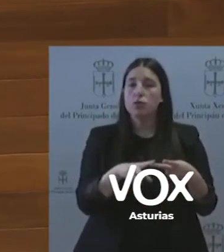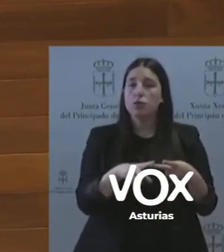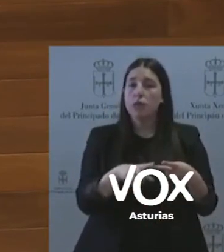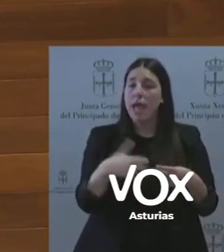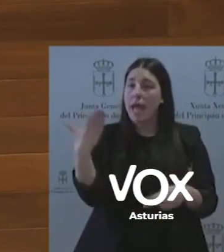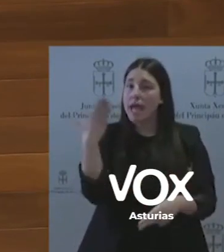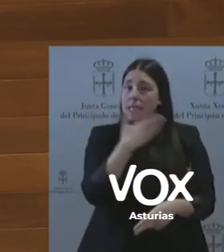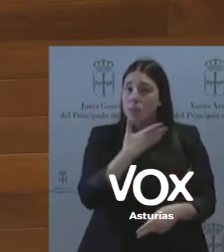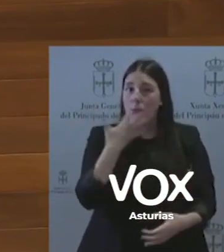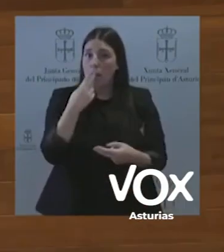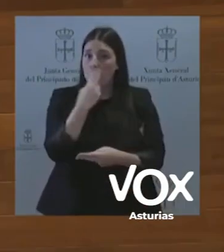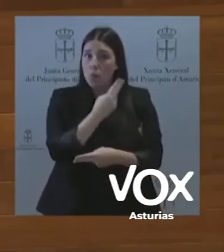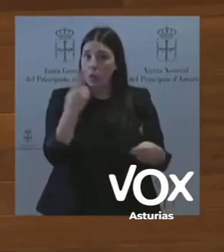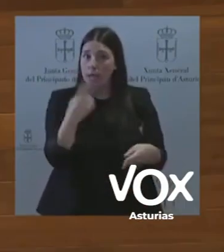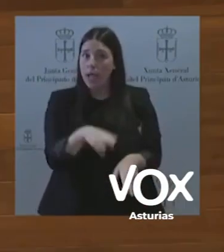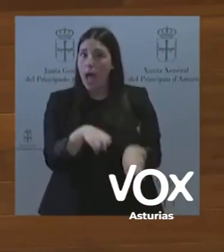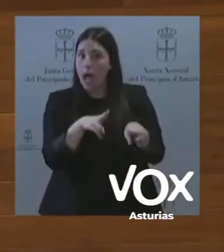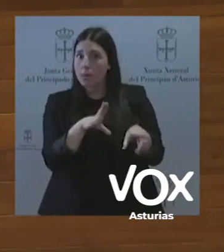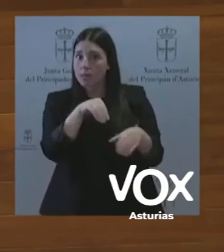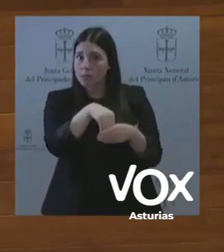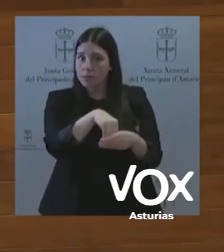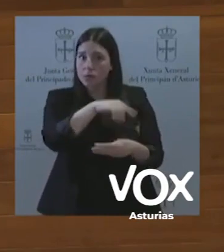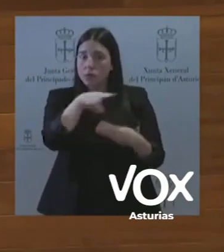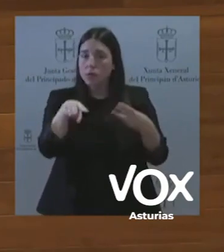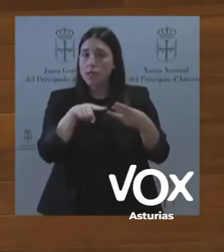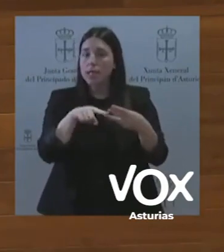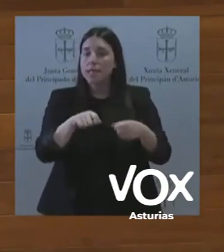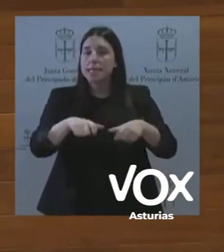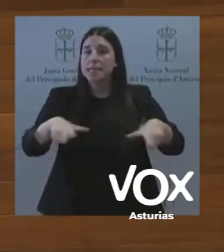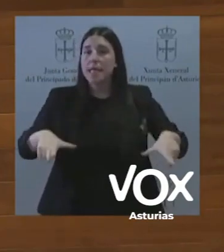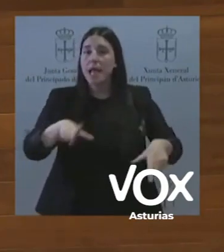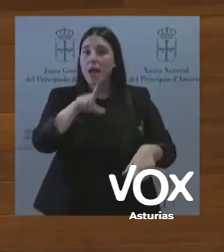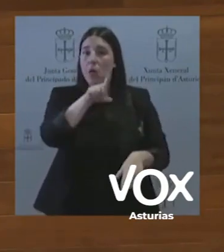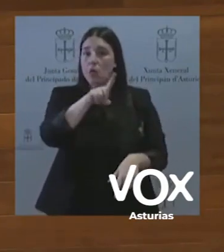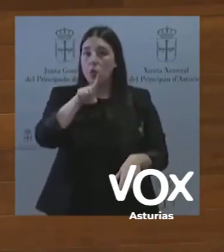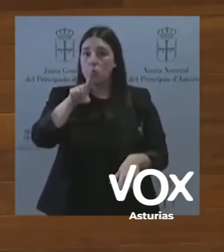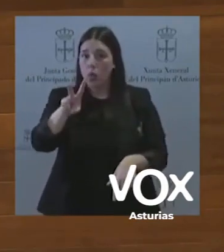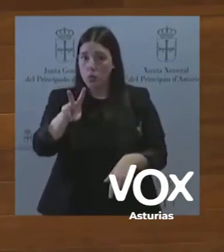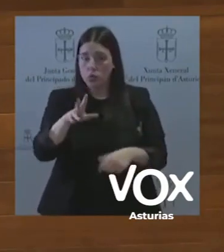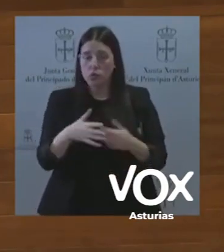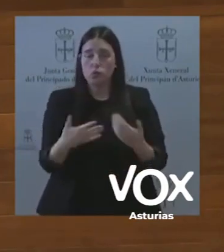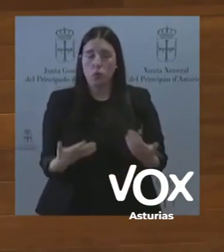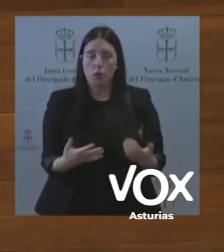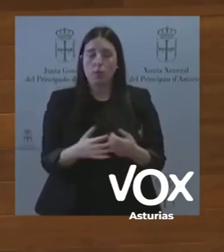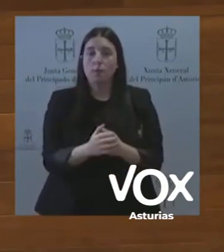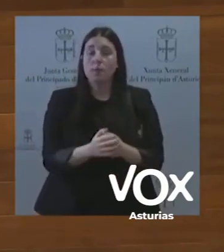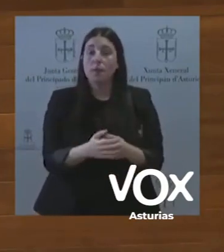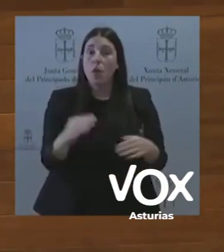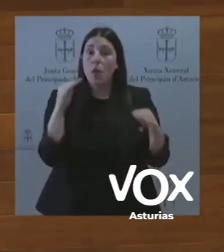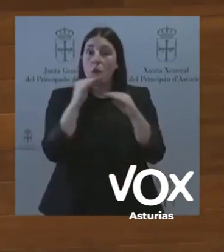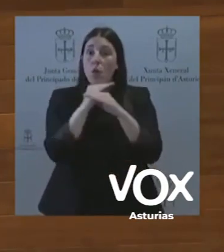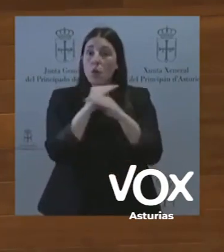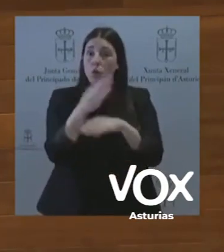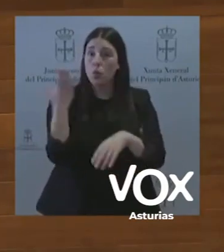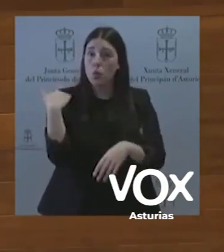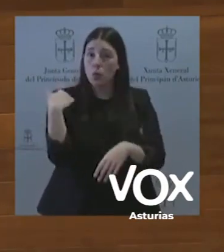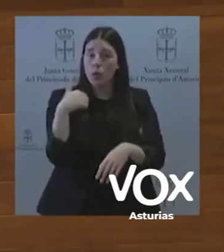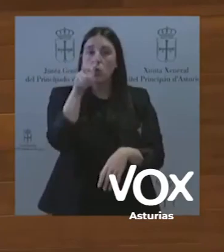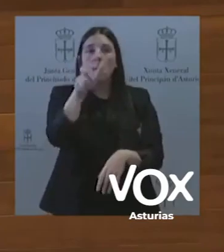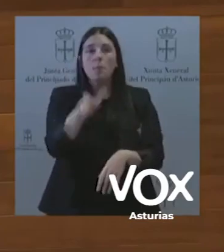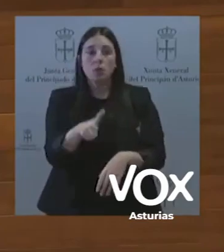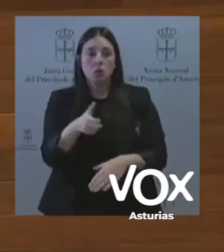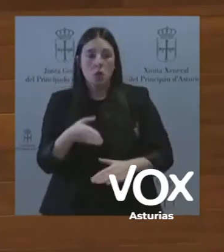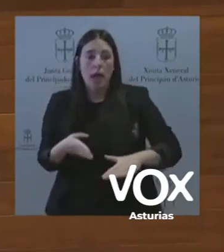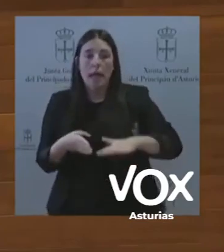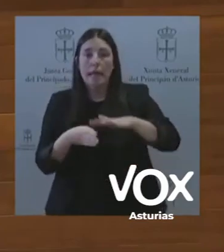está la sala del 112. El pasado mes de octubre, una persona accedía sin dificultad alguna a esas instalaciones y agredía